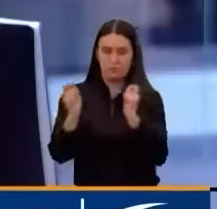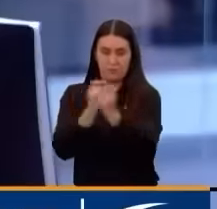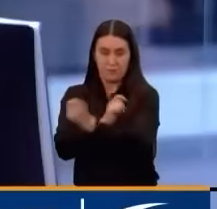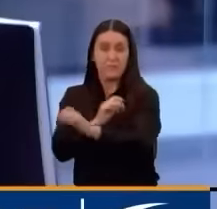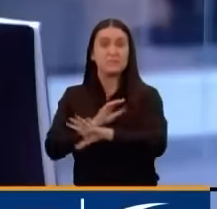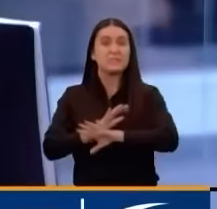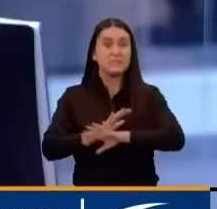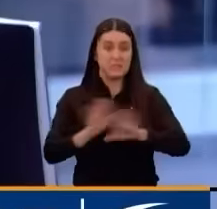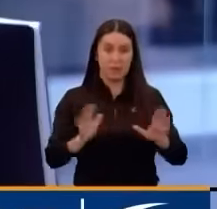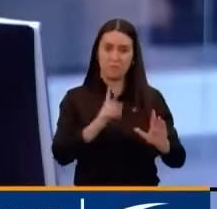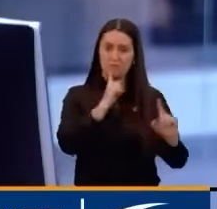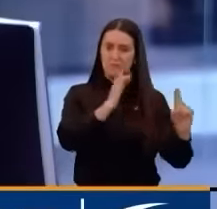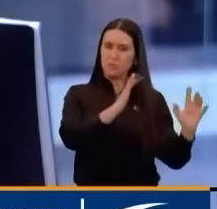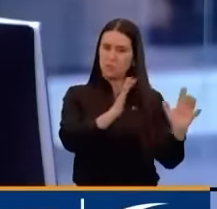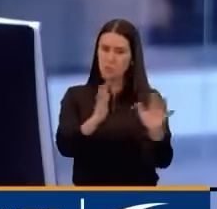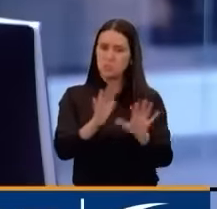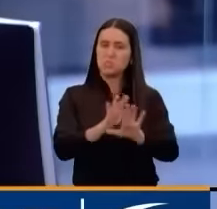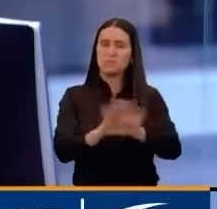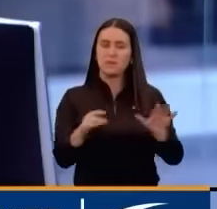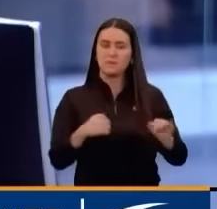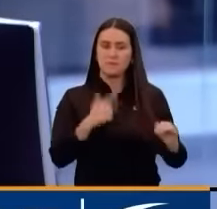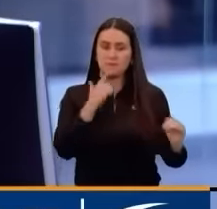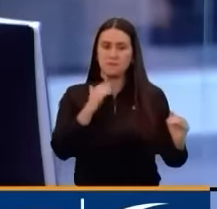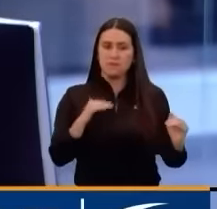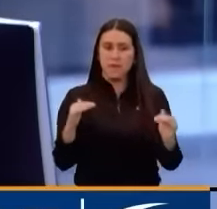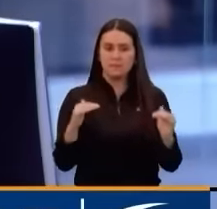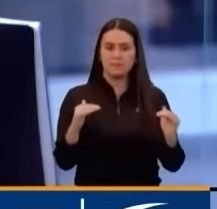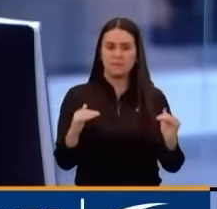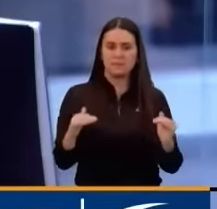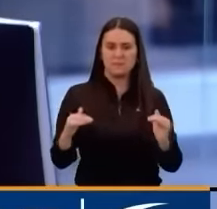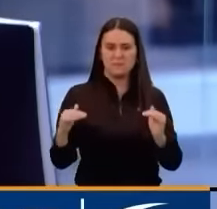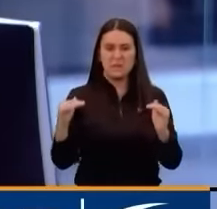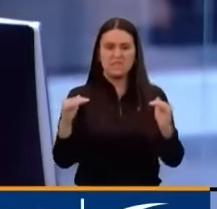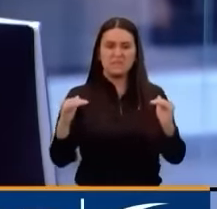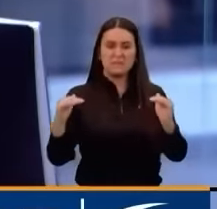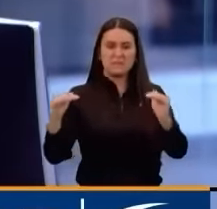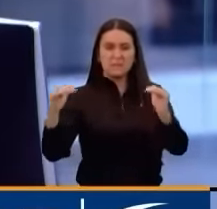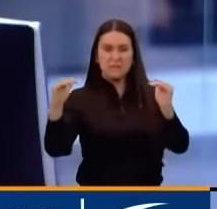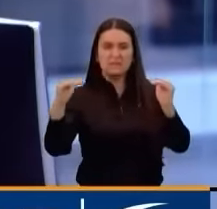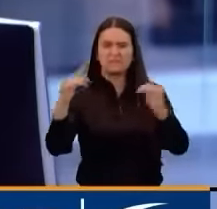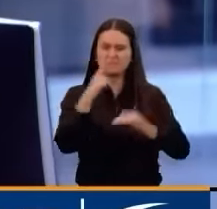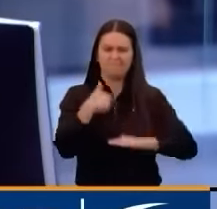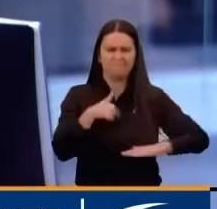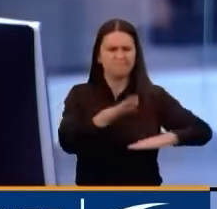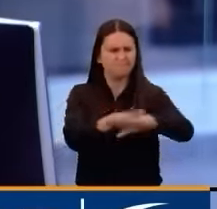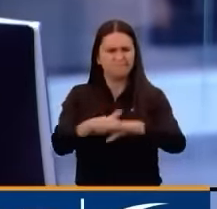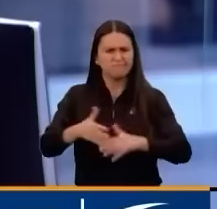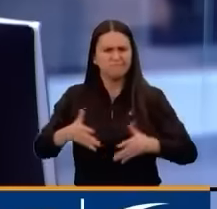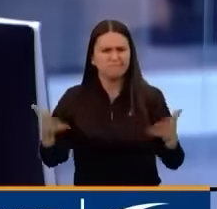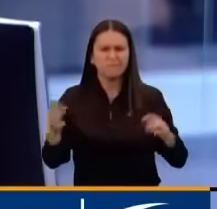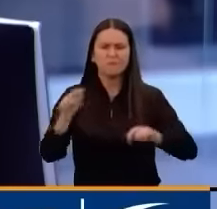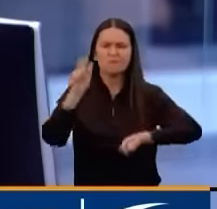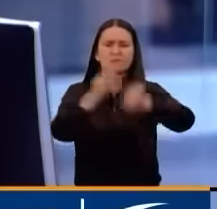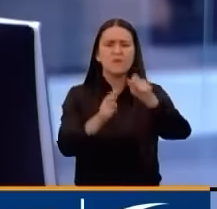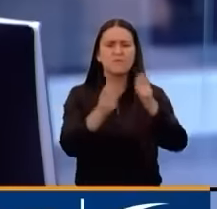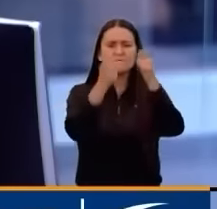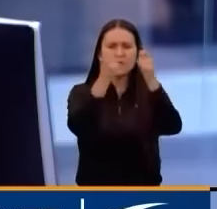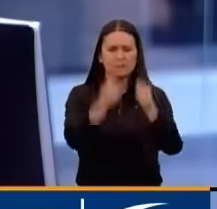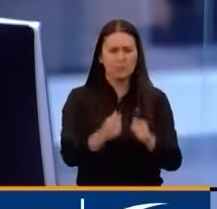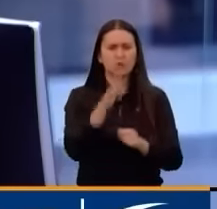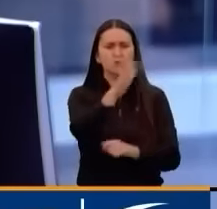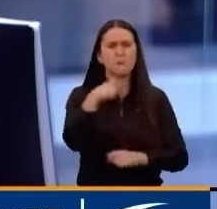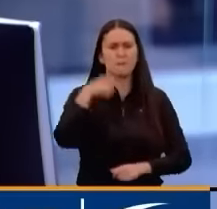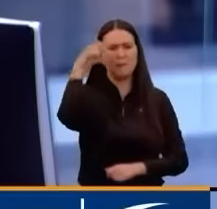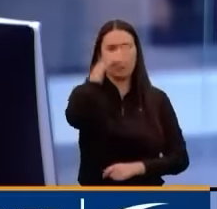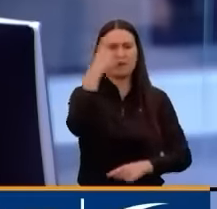este pronunciamiento fue subiendo de tono el discurso del mandatario. Volvió a cuestionar los allanamientos que se han dado por cuenta de la financiación de su campaña,